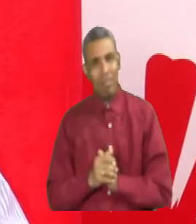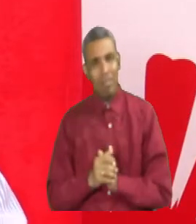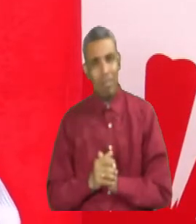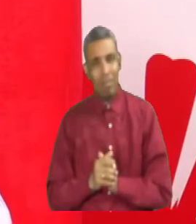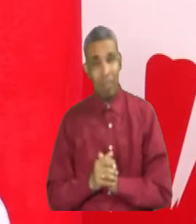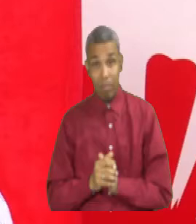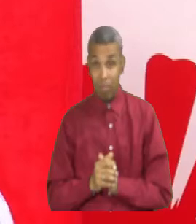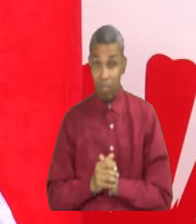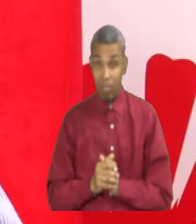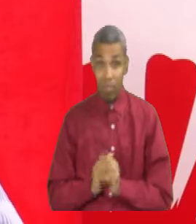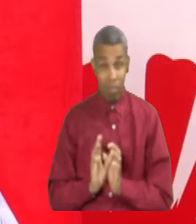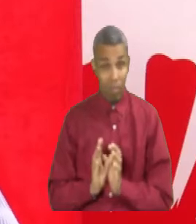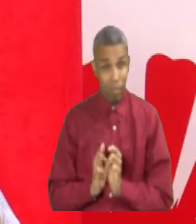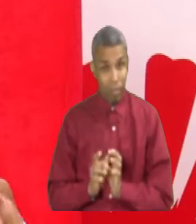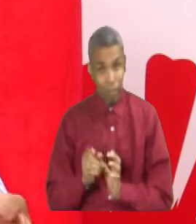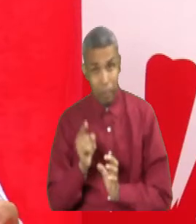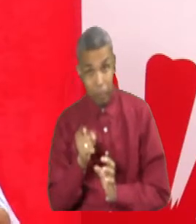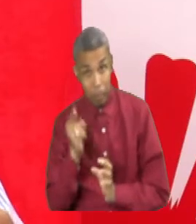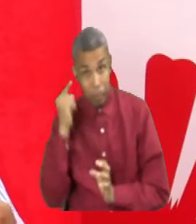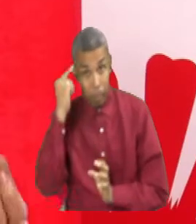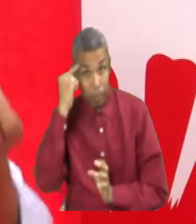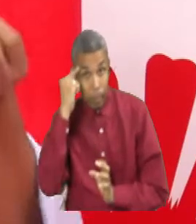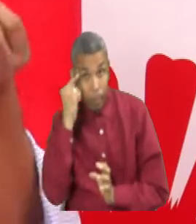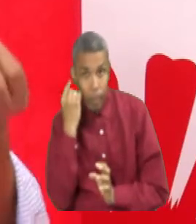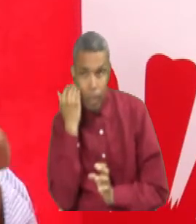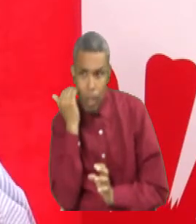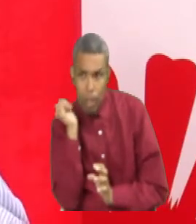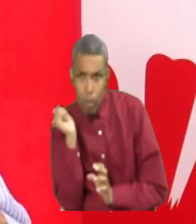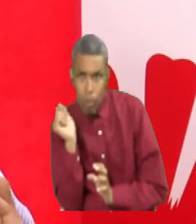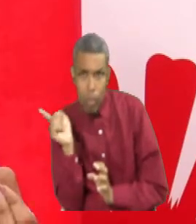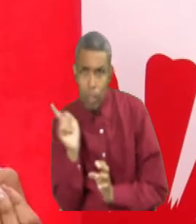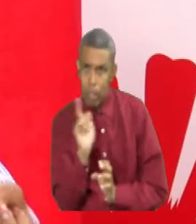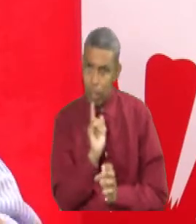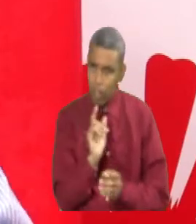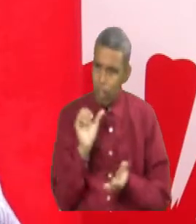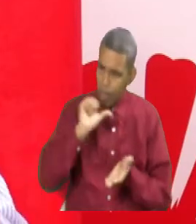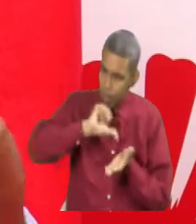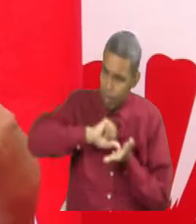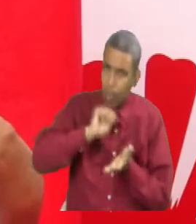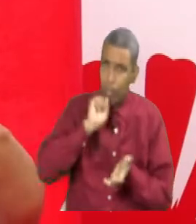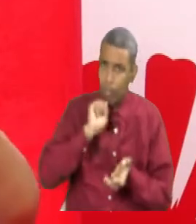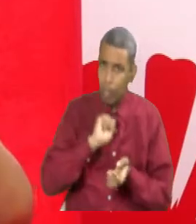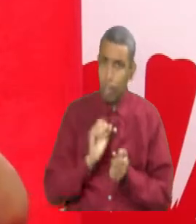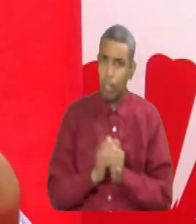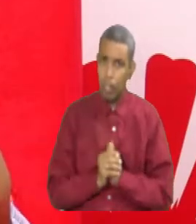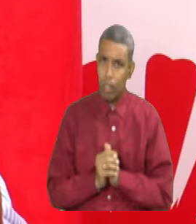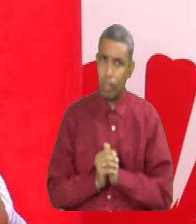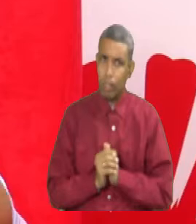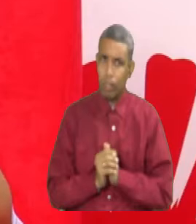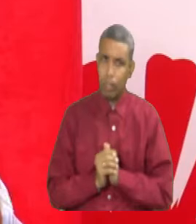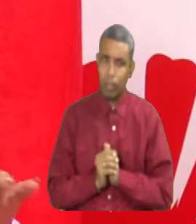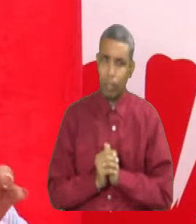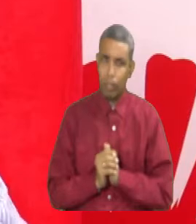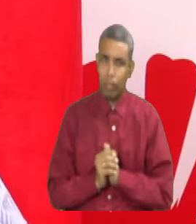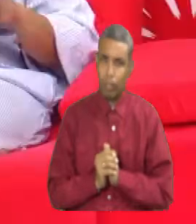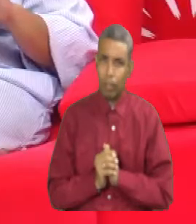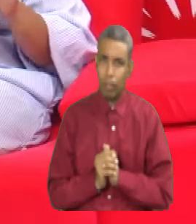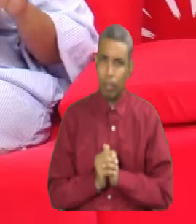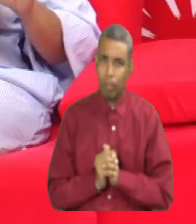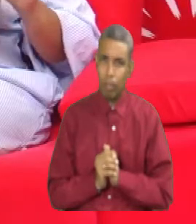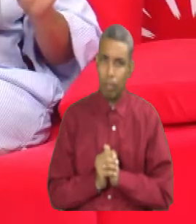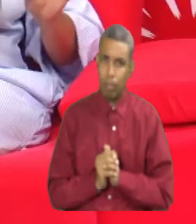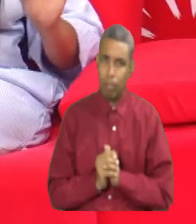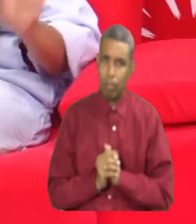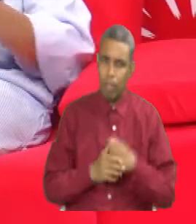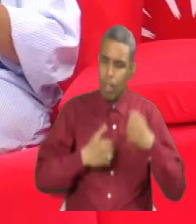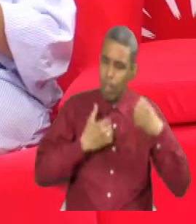esta audiencia y poderle decir, oiga, mira, acá hay una mujer, además que es barranqueña, que está supliendo, barranqueña, que está supliendo como ese